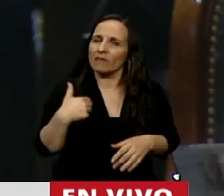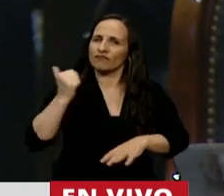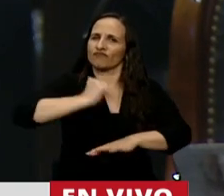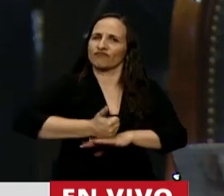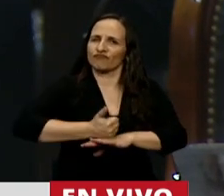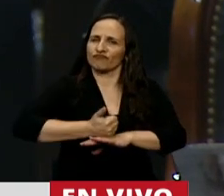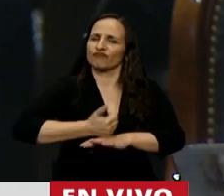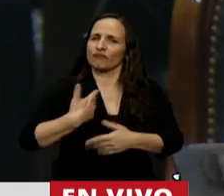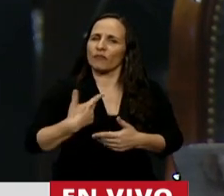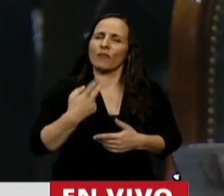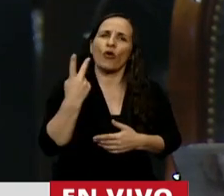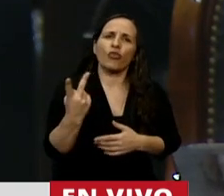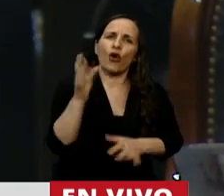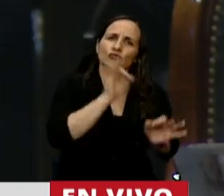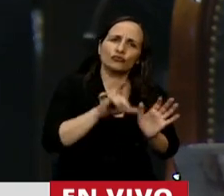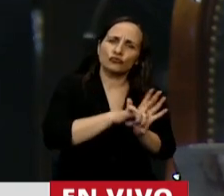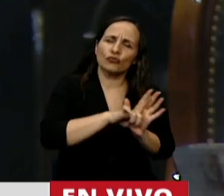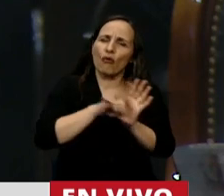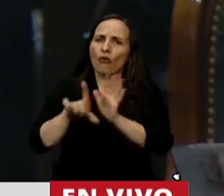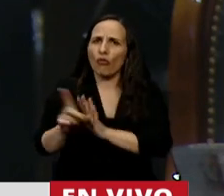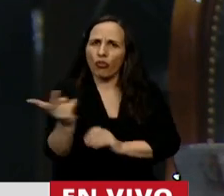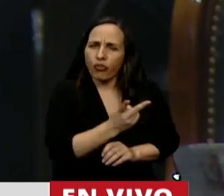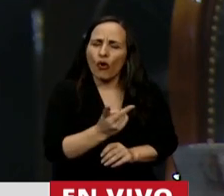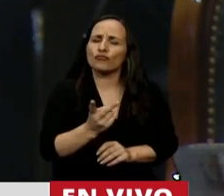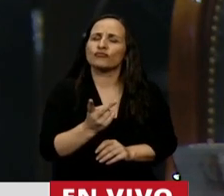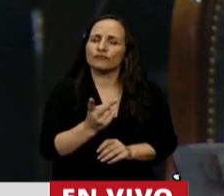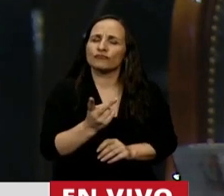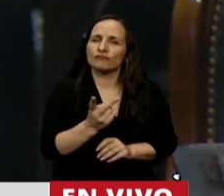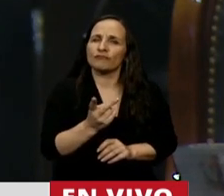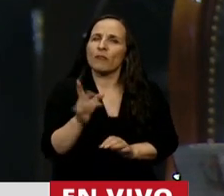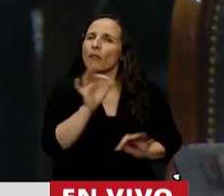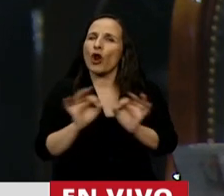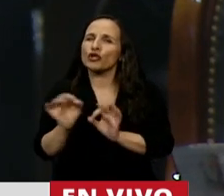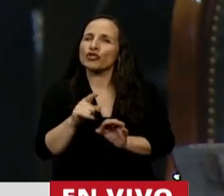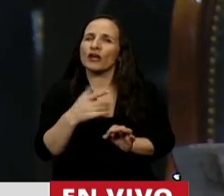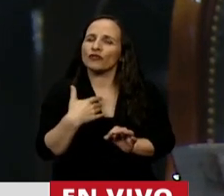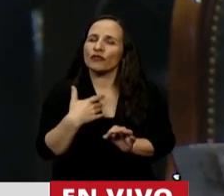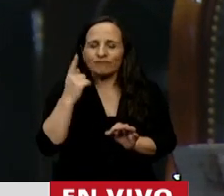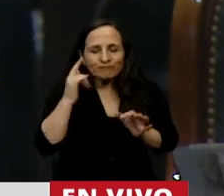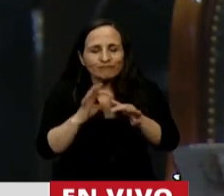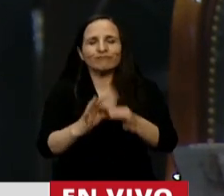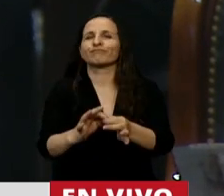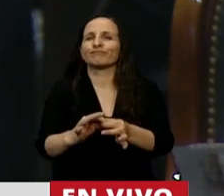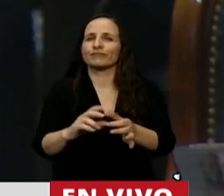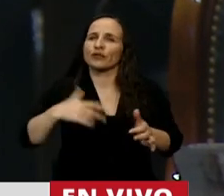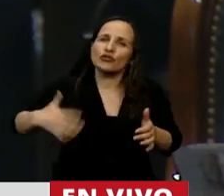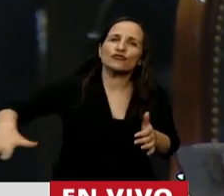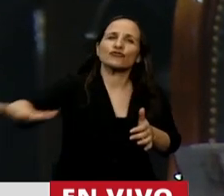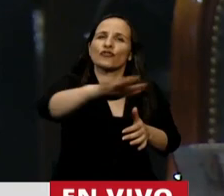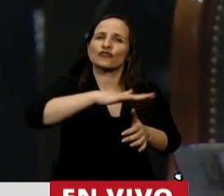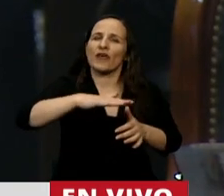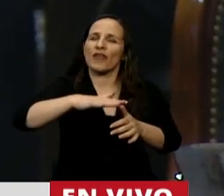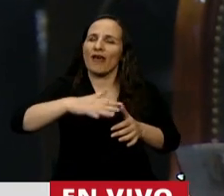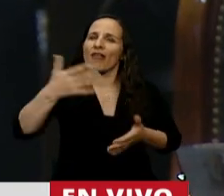ante dos proyectos de leyes que claramente acompañan nuestro ideal de justicia social, que